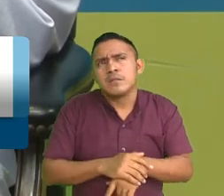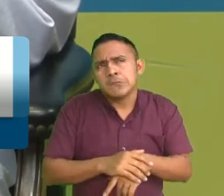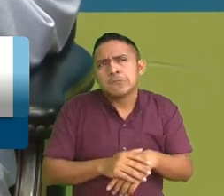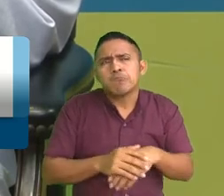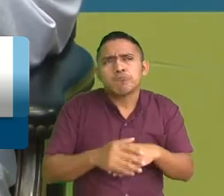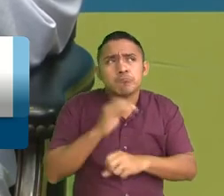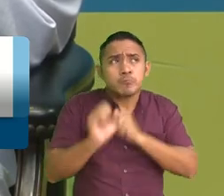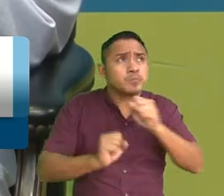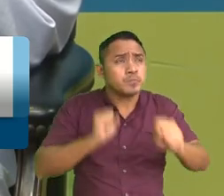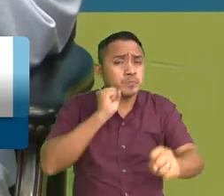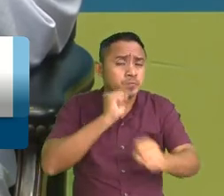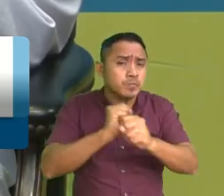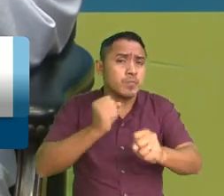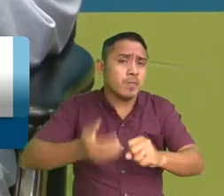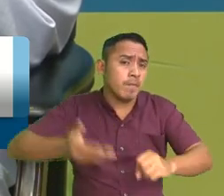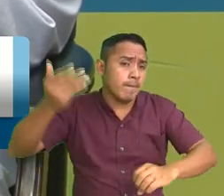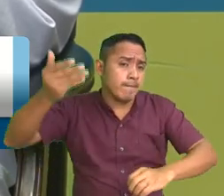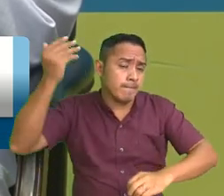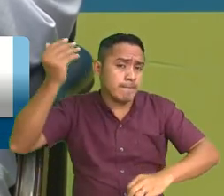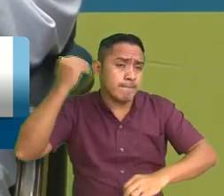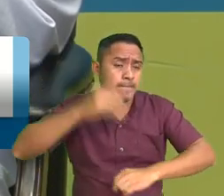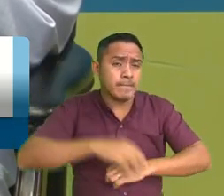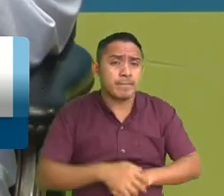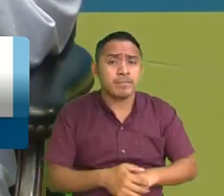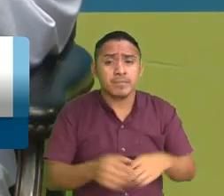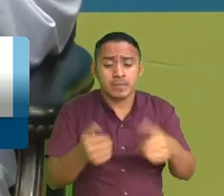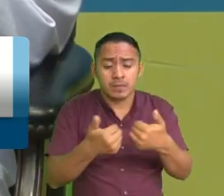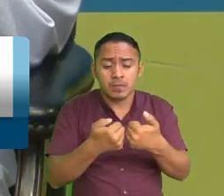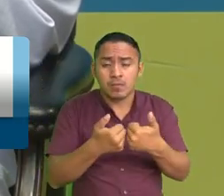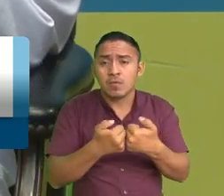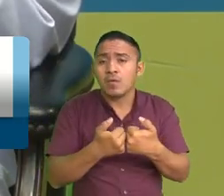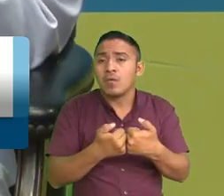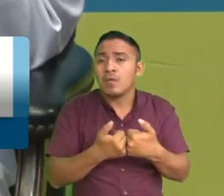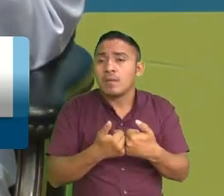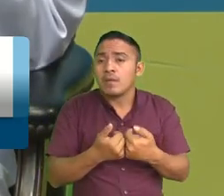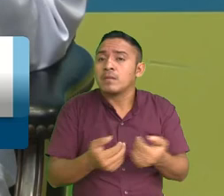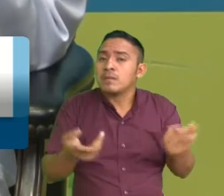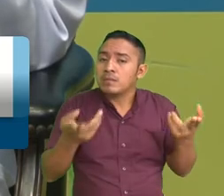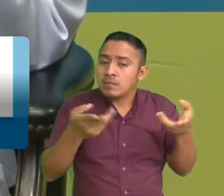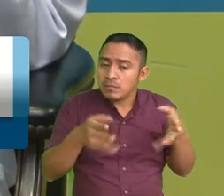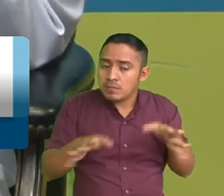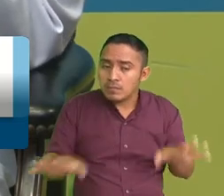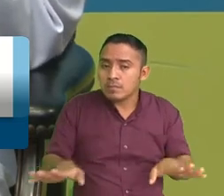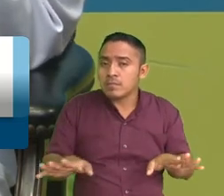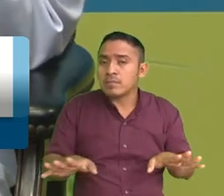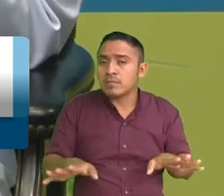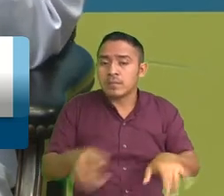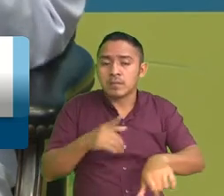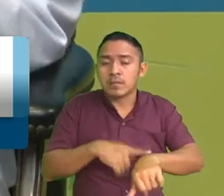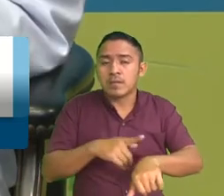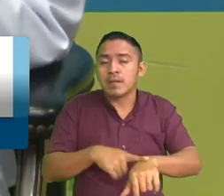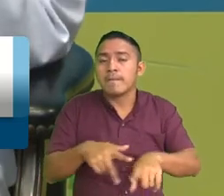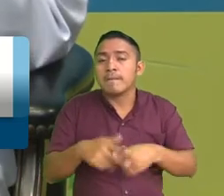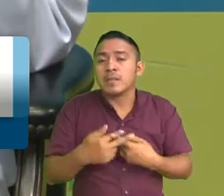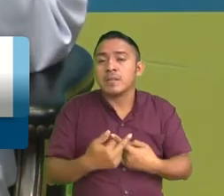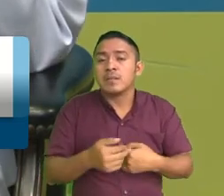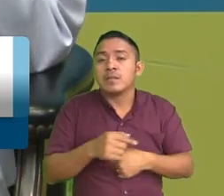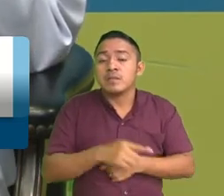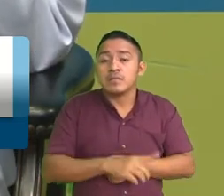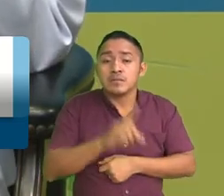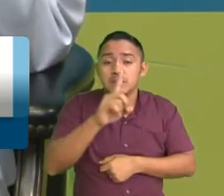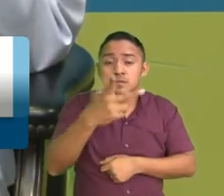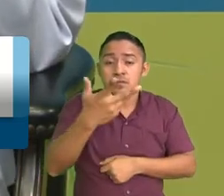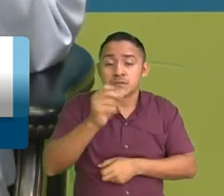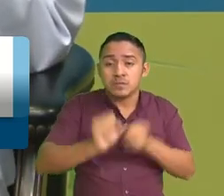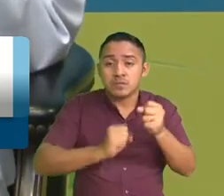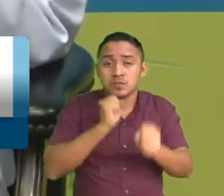Hace algunas décadas el noviazgo era normal a partir de 18